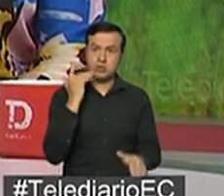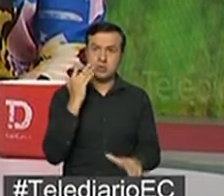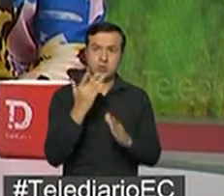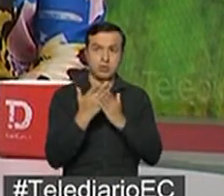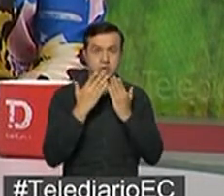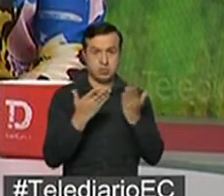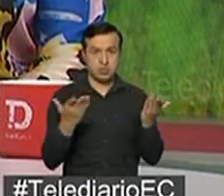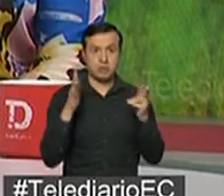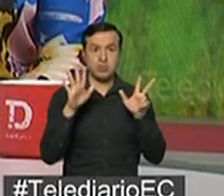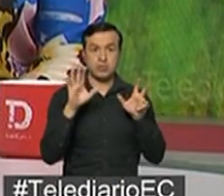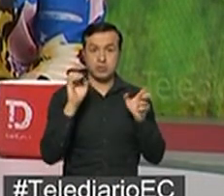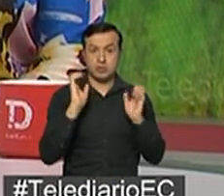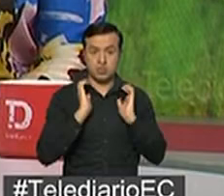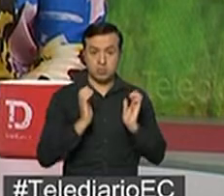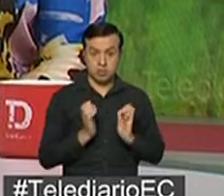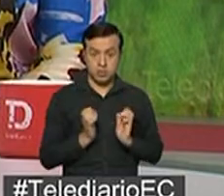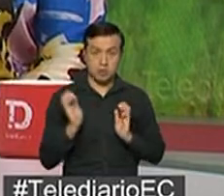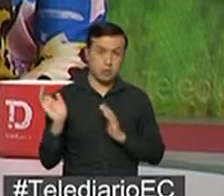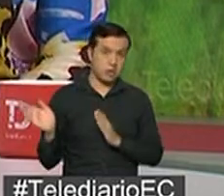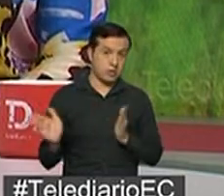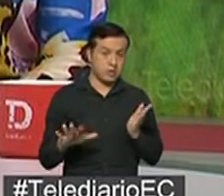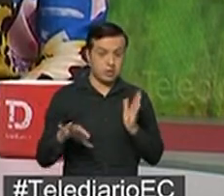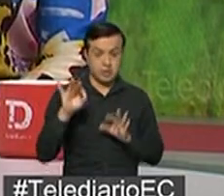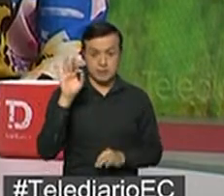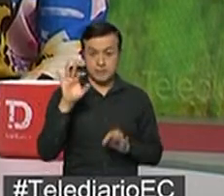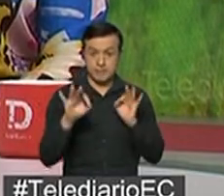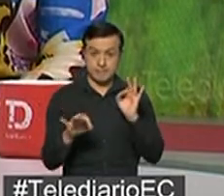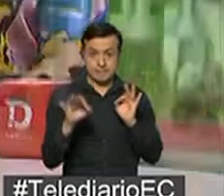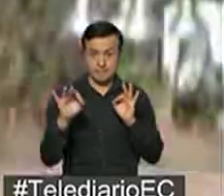80 cadáveres inhumanos de forma ilegal